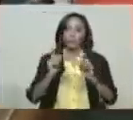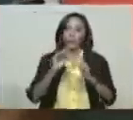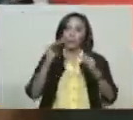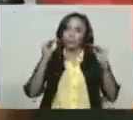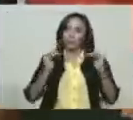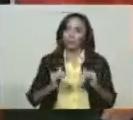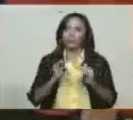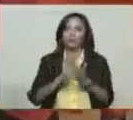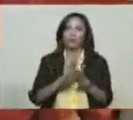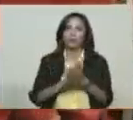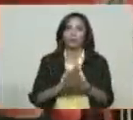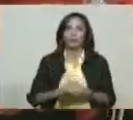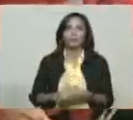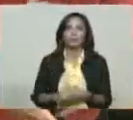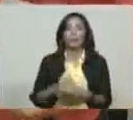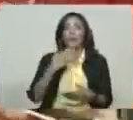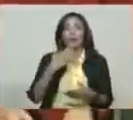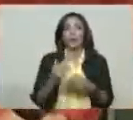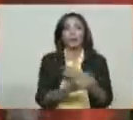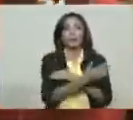Les agradezco su decisión